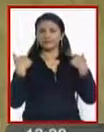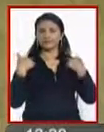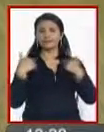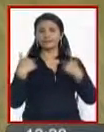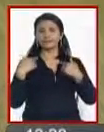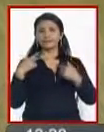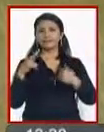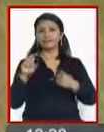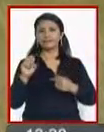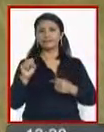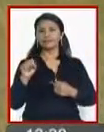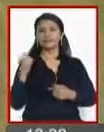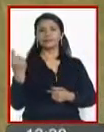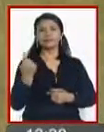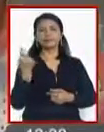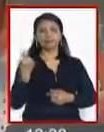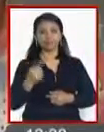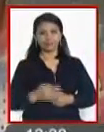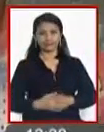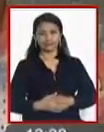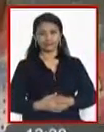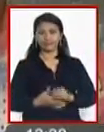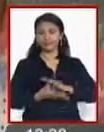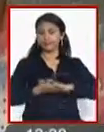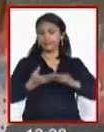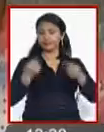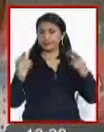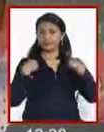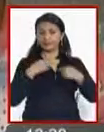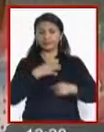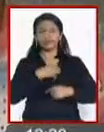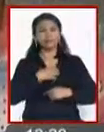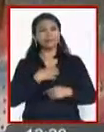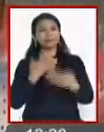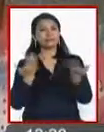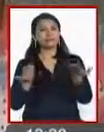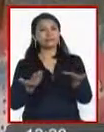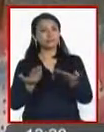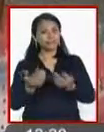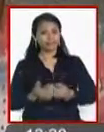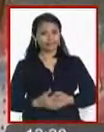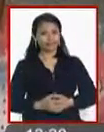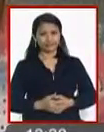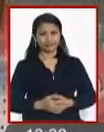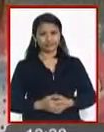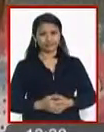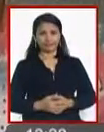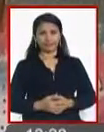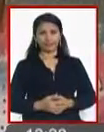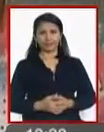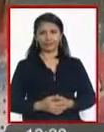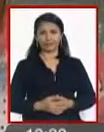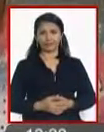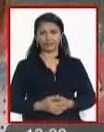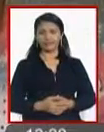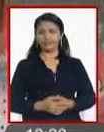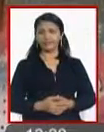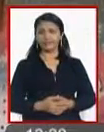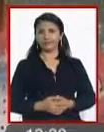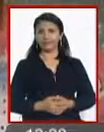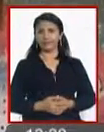mi visa, yo solita. Y ahora contame, ¿y estas medallas? ¿De dónde son estas medallas? Esta es la medalla que